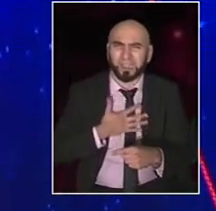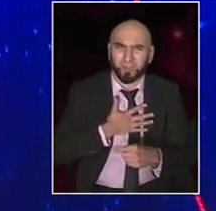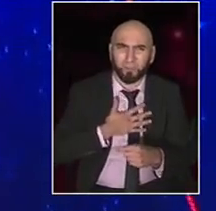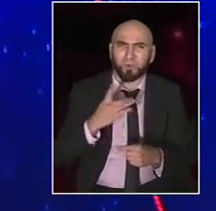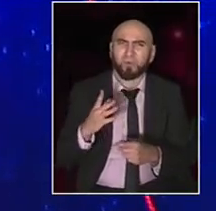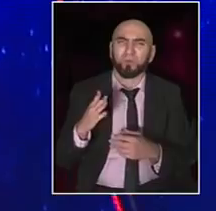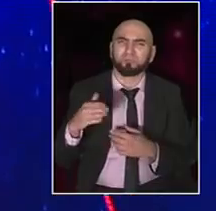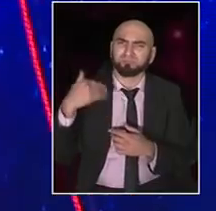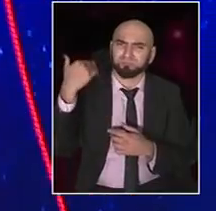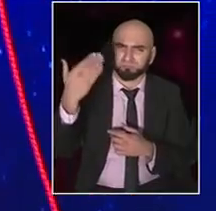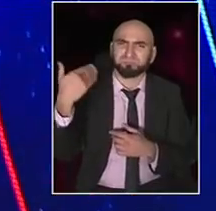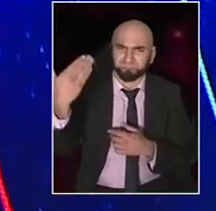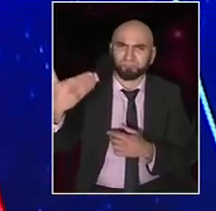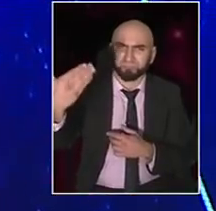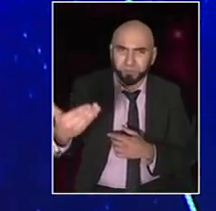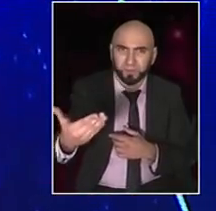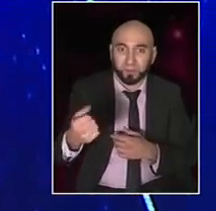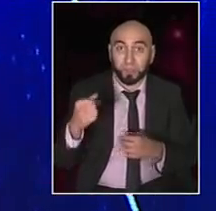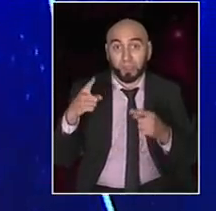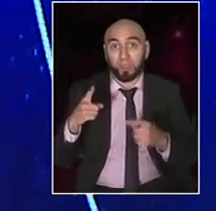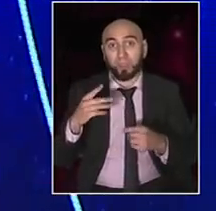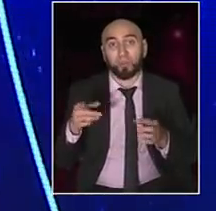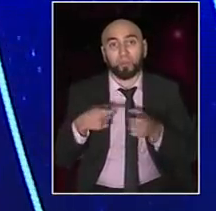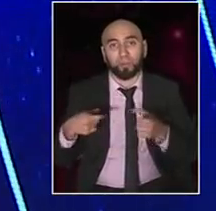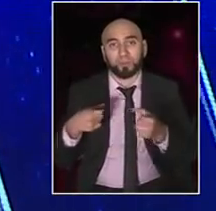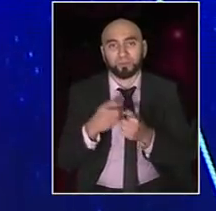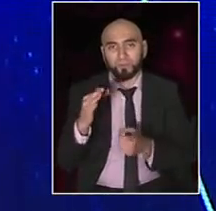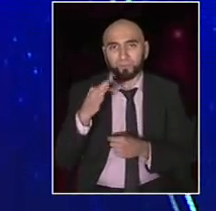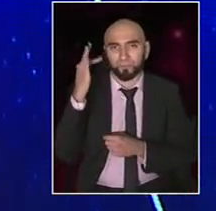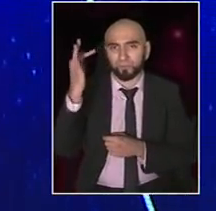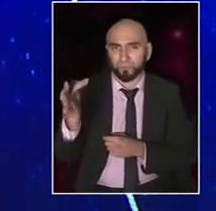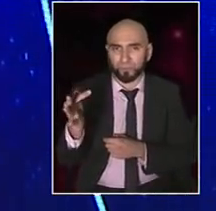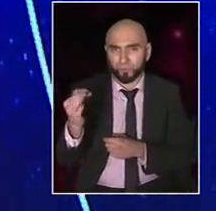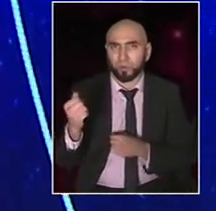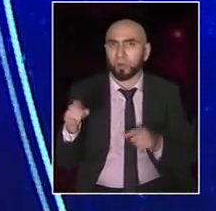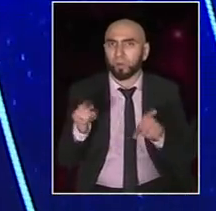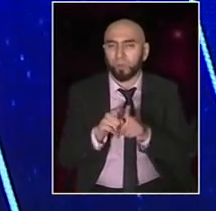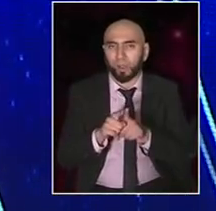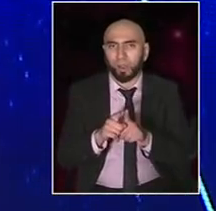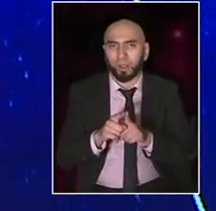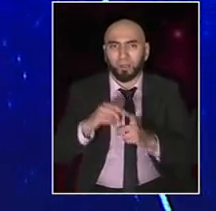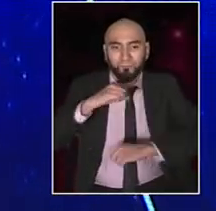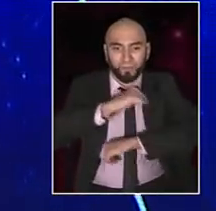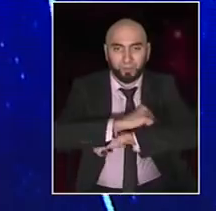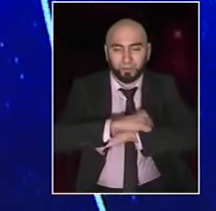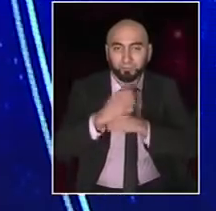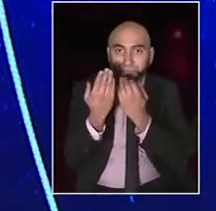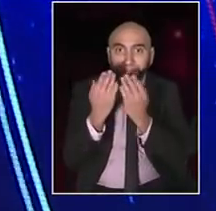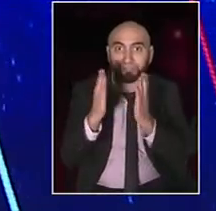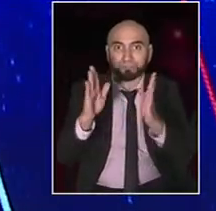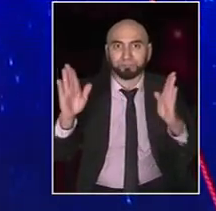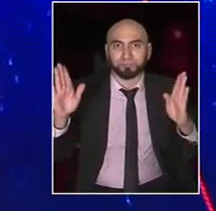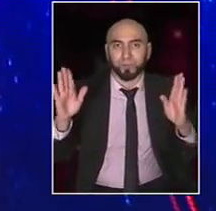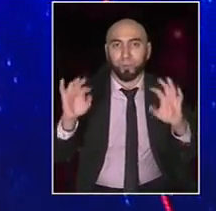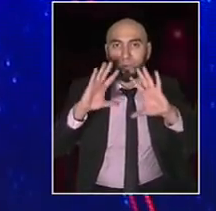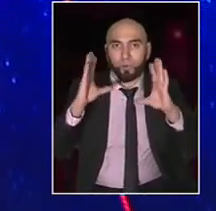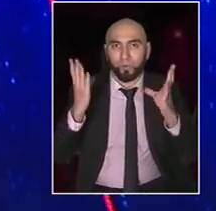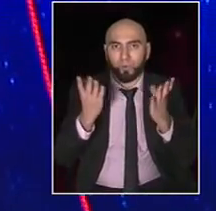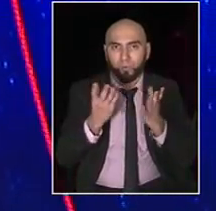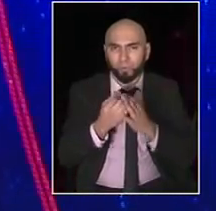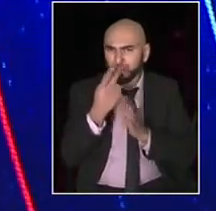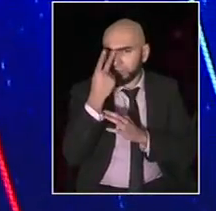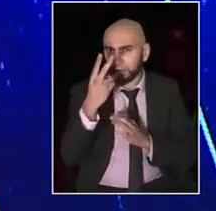representa una ventana abierta al mundo. Una ventana que nos permite tener una visión como país de